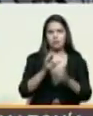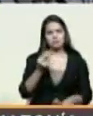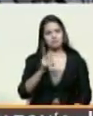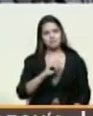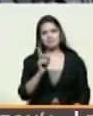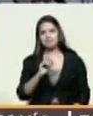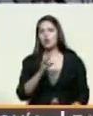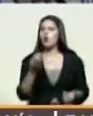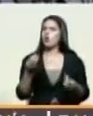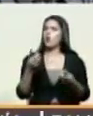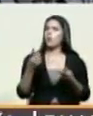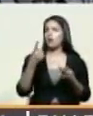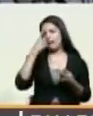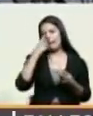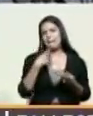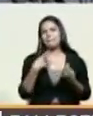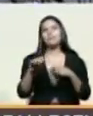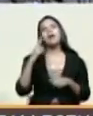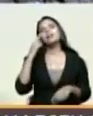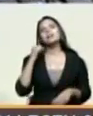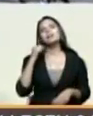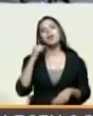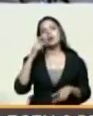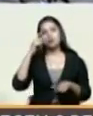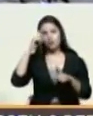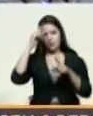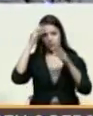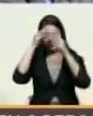Es más, ¿cómo nos vendieron al negro primero?